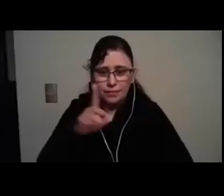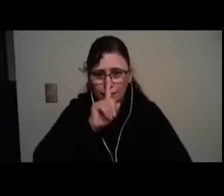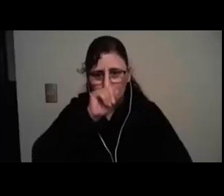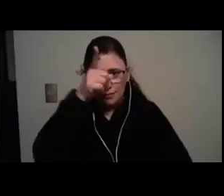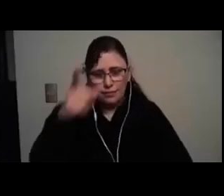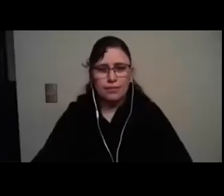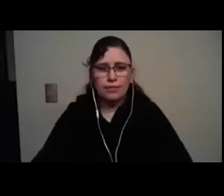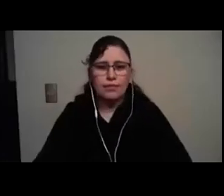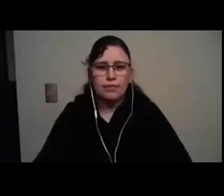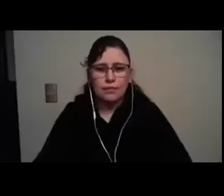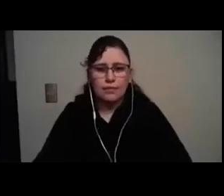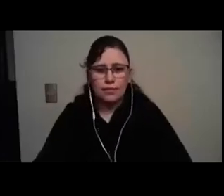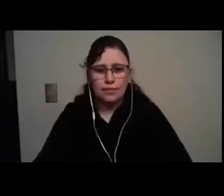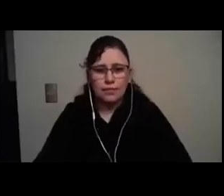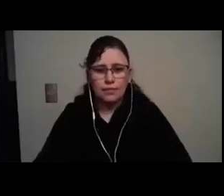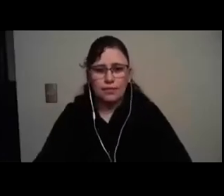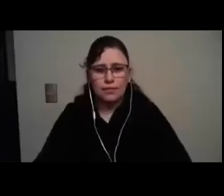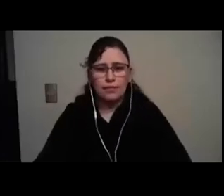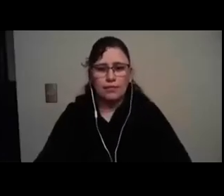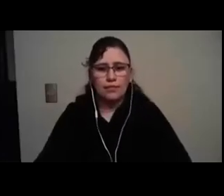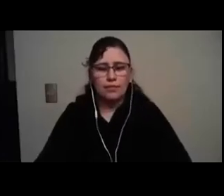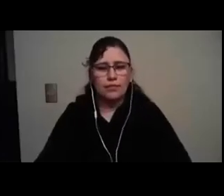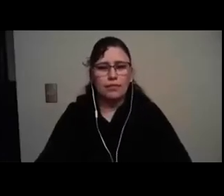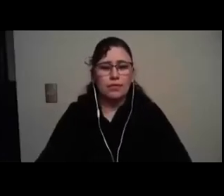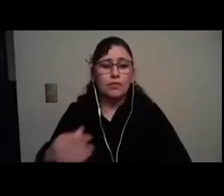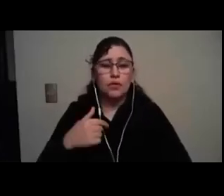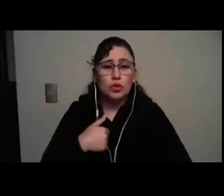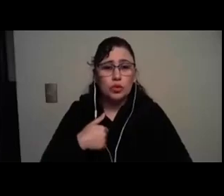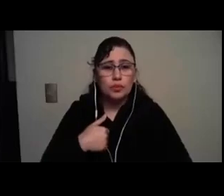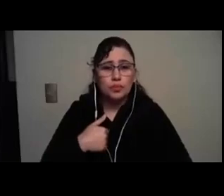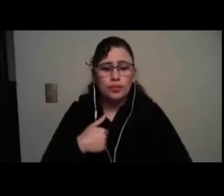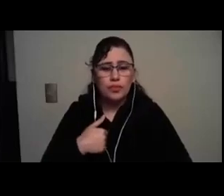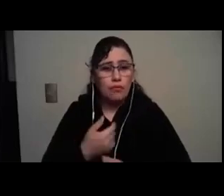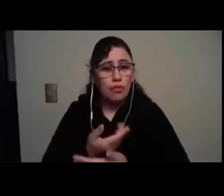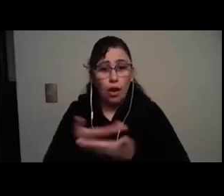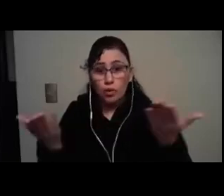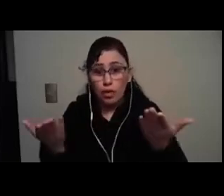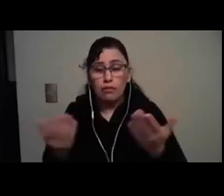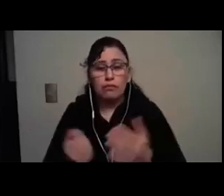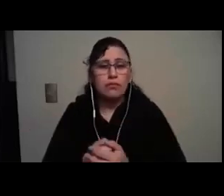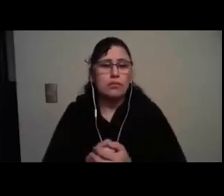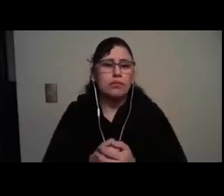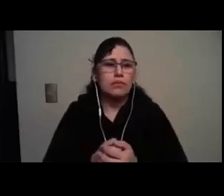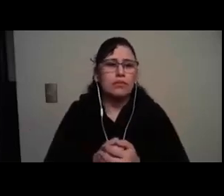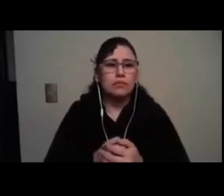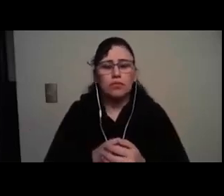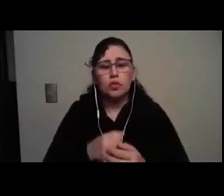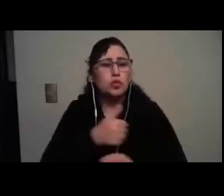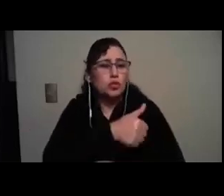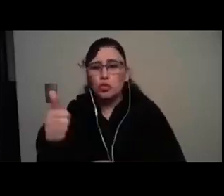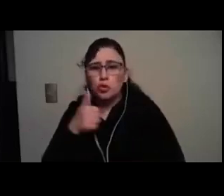asignatura voy a dar pie para que aquellas personas que quieran revisar tanto la primera prueba como la segunda,